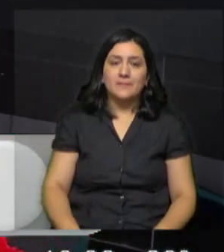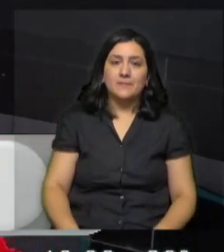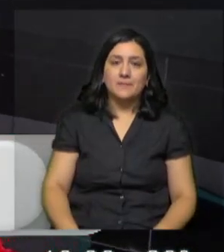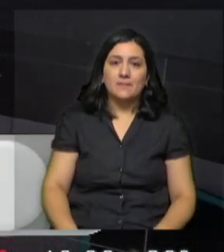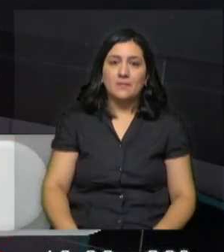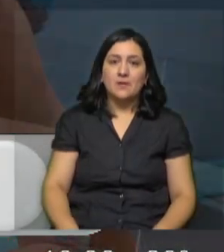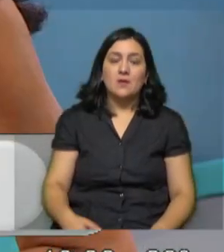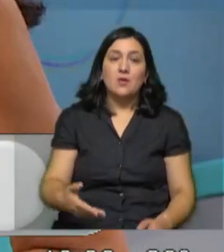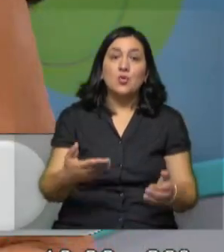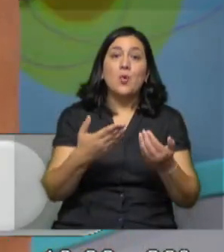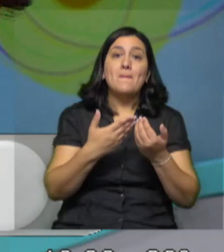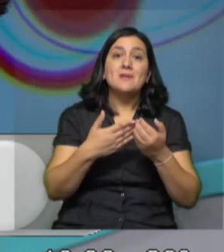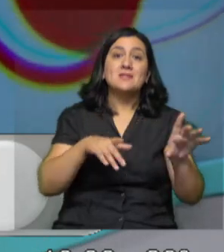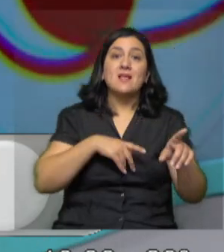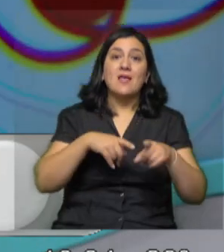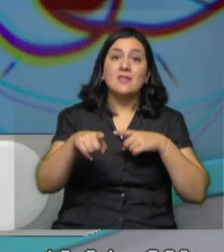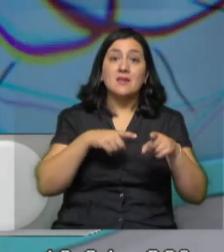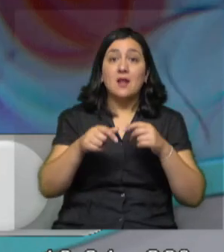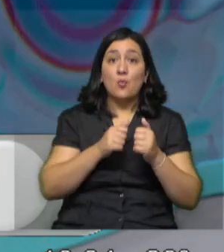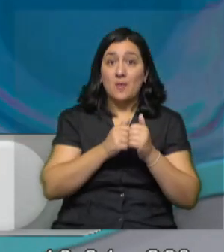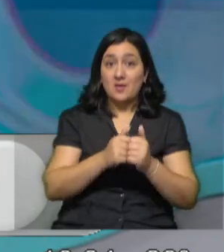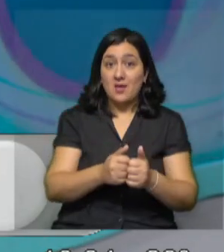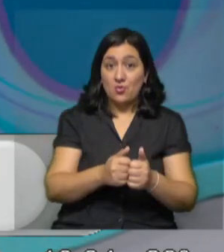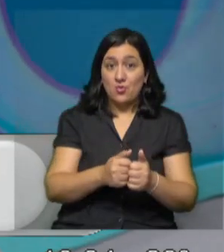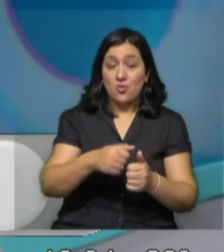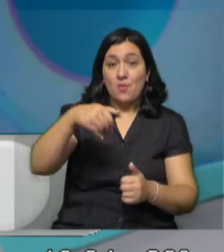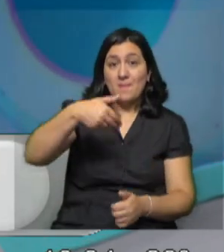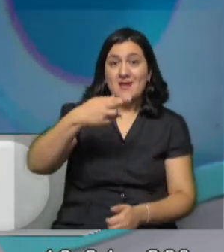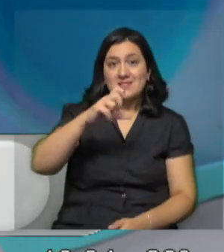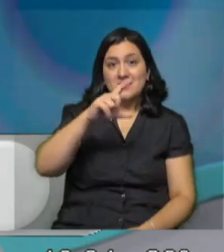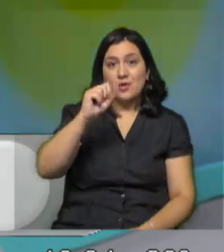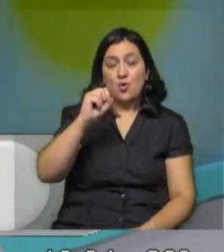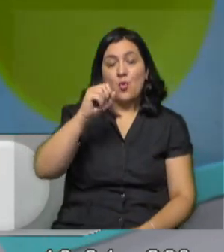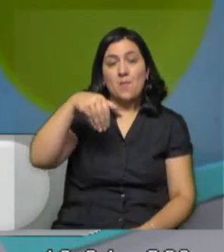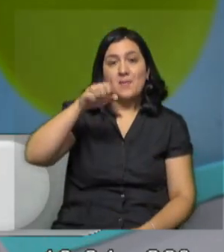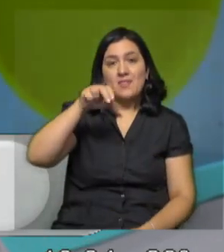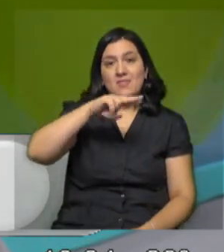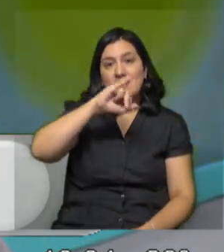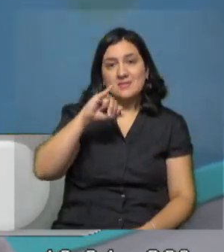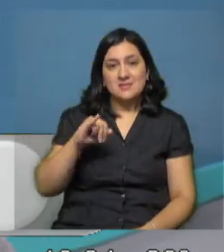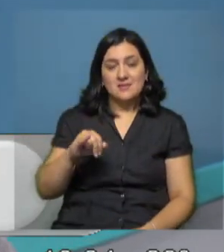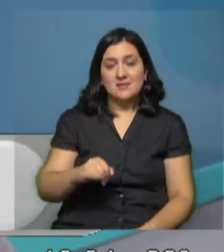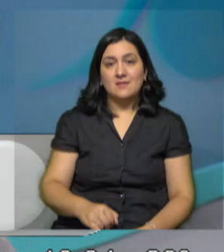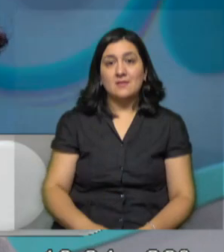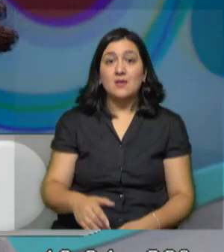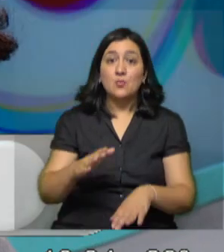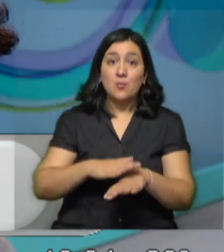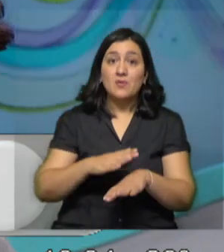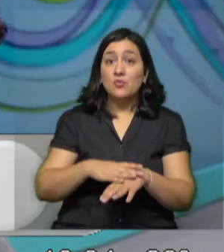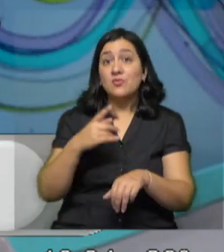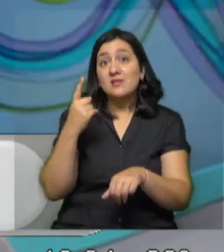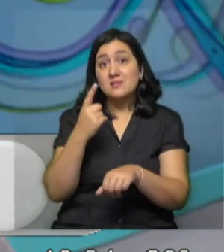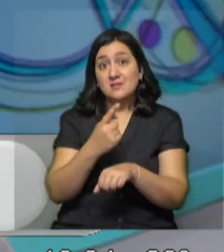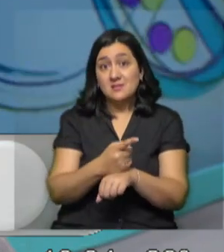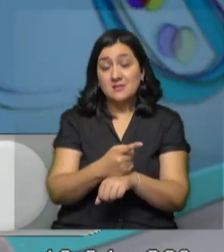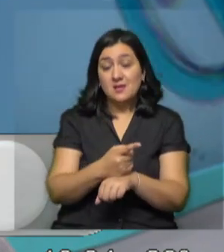Empezás a dirigir acompañado con Marcelo Méndez, otro de los nombres fuertes de nuestro fútbol uruguayo, y en un momento decidís eso